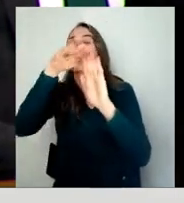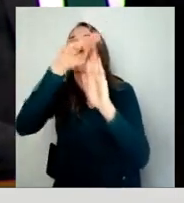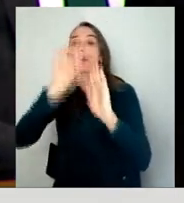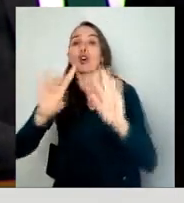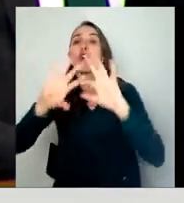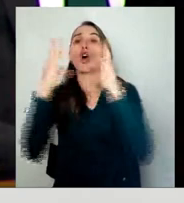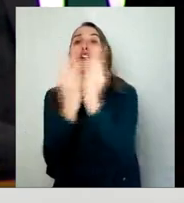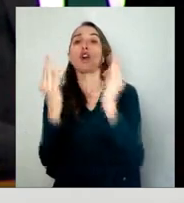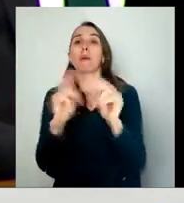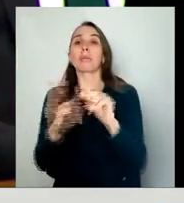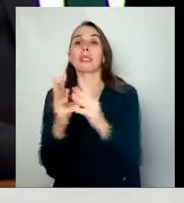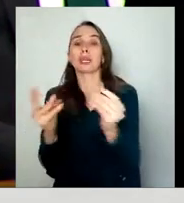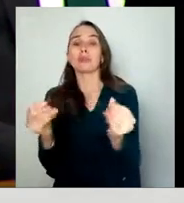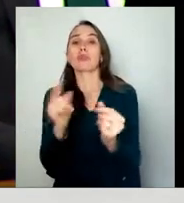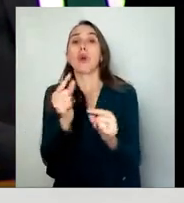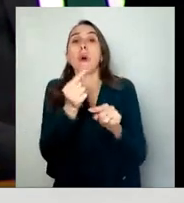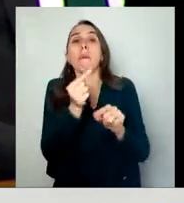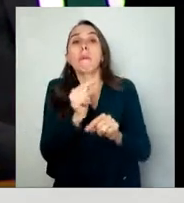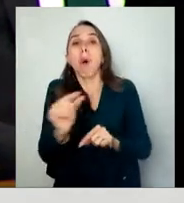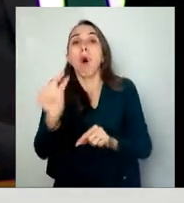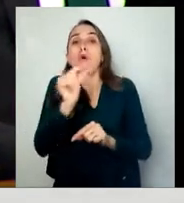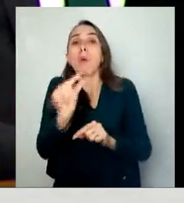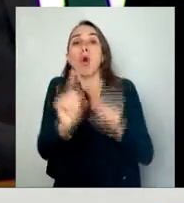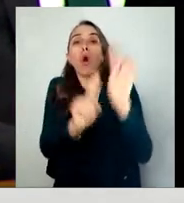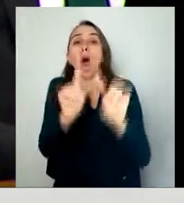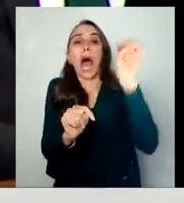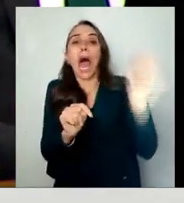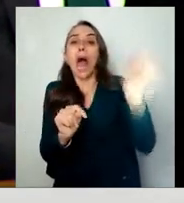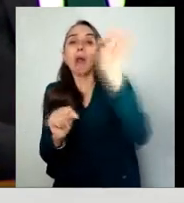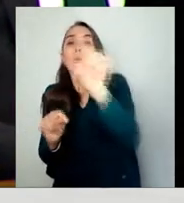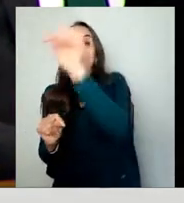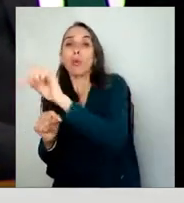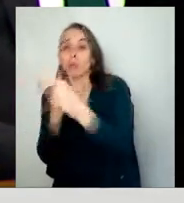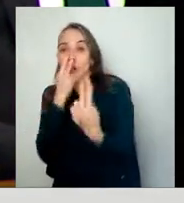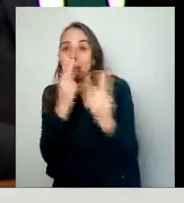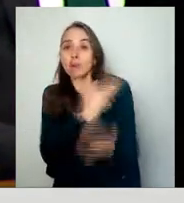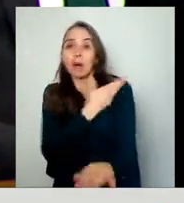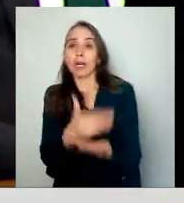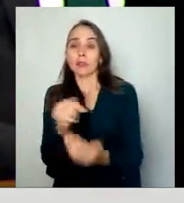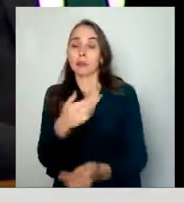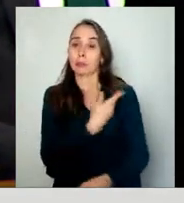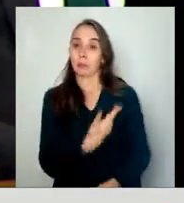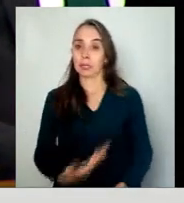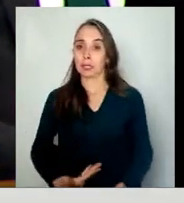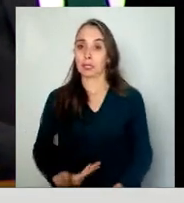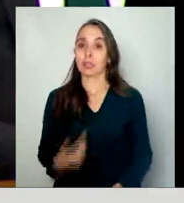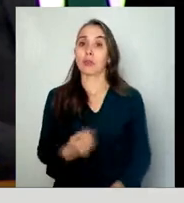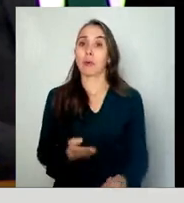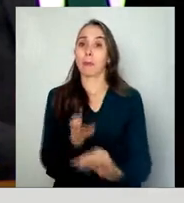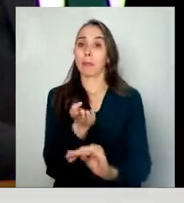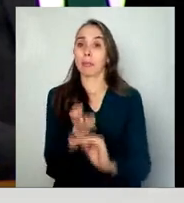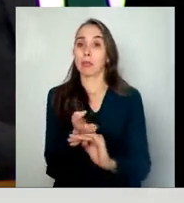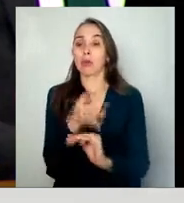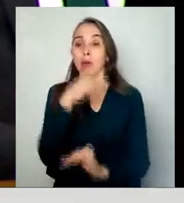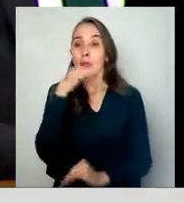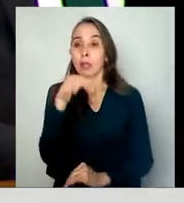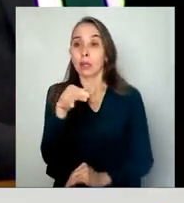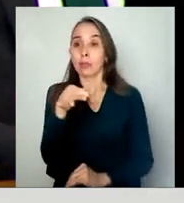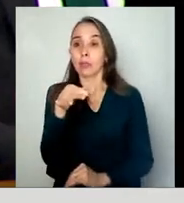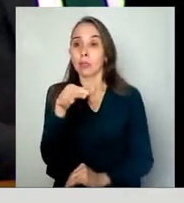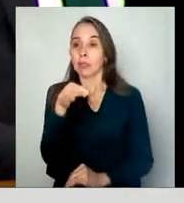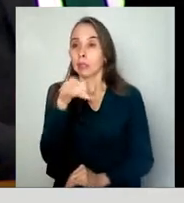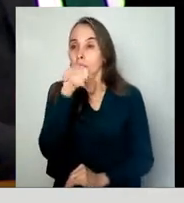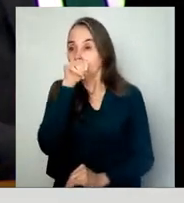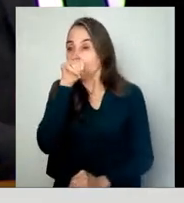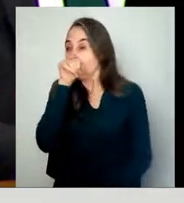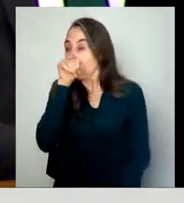parcelada como hemos visto hasta el momento presidente yo no puedo dejar pasar esta solicitud también para señalar que las familias